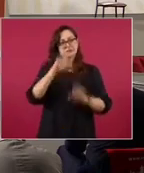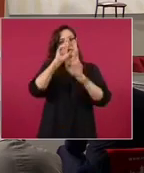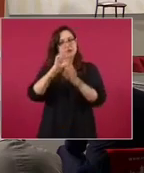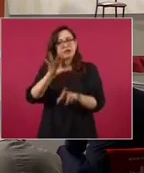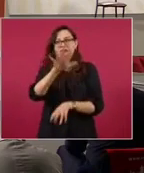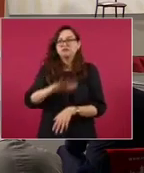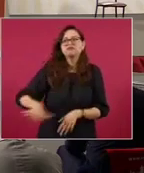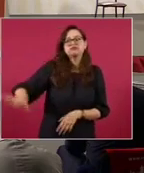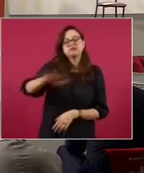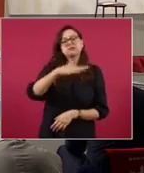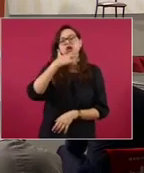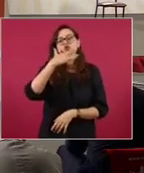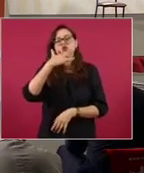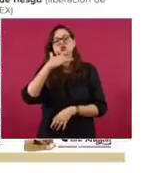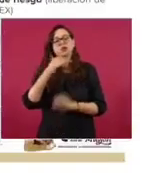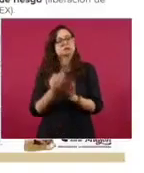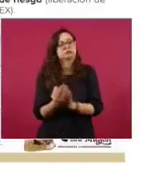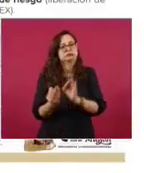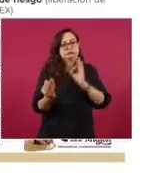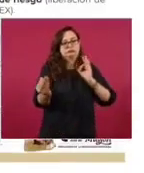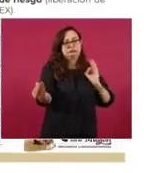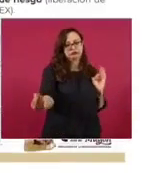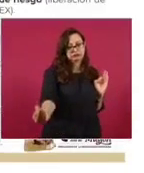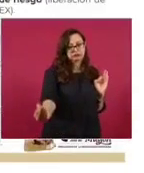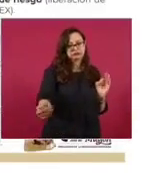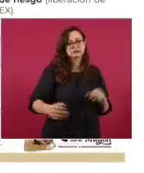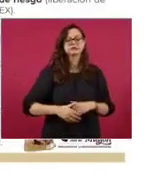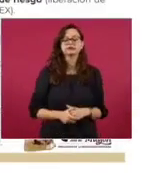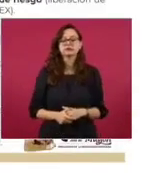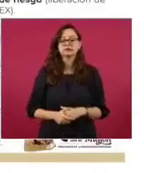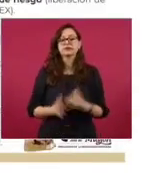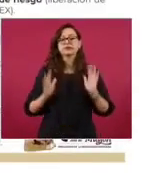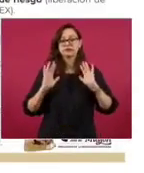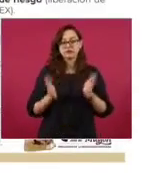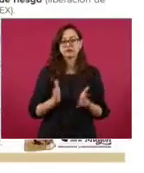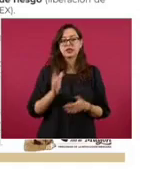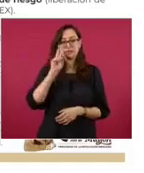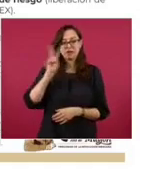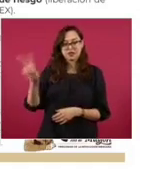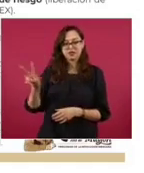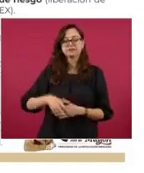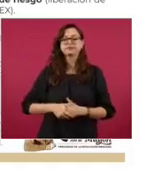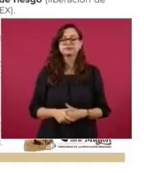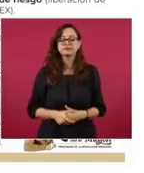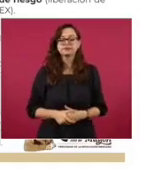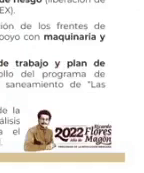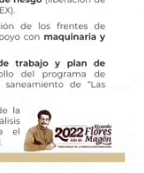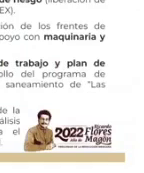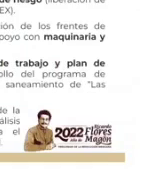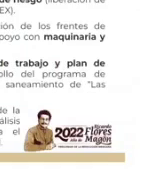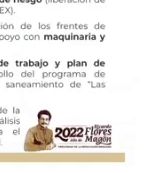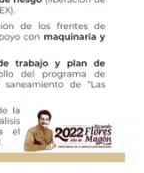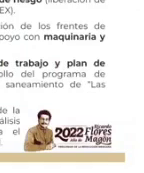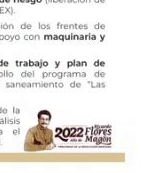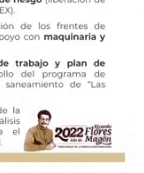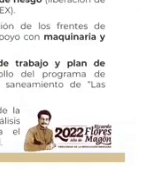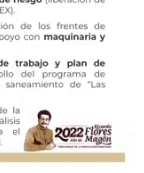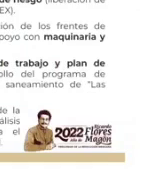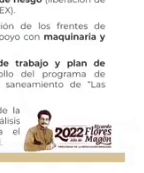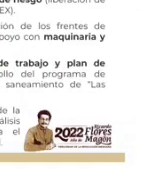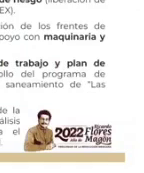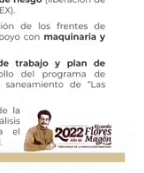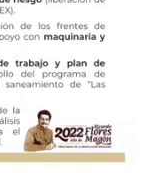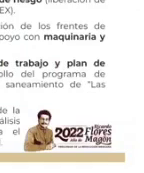Hemos estado en diálogo permanente, trabajamos muy de la mano con CONACYT para hacer toda la cuestión de investigación y de la propuesta y del